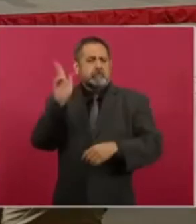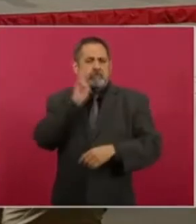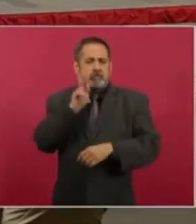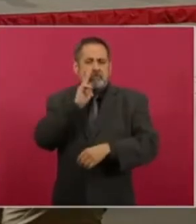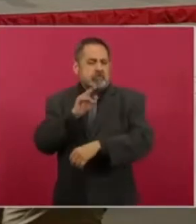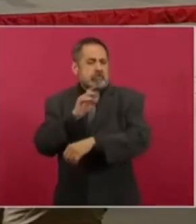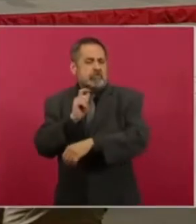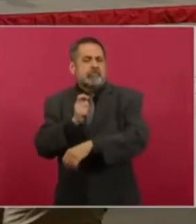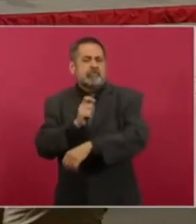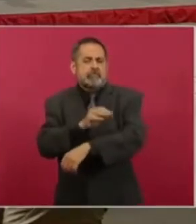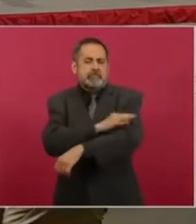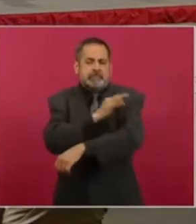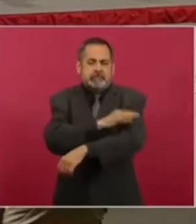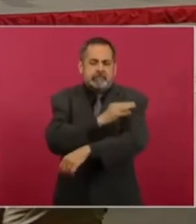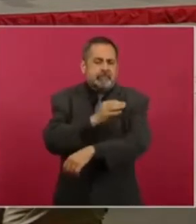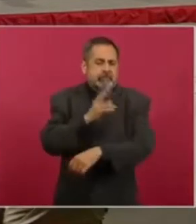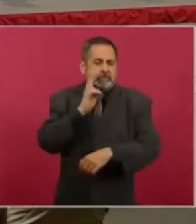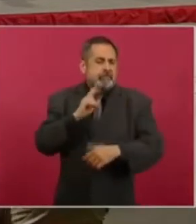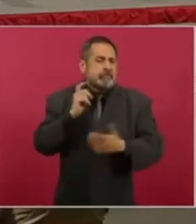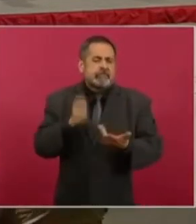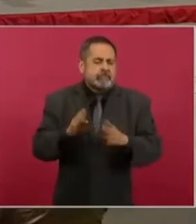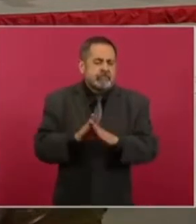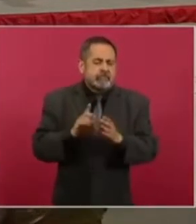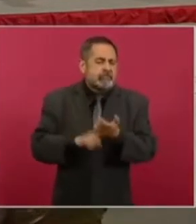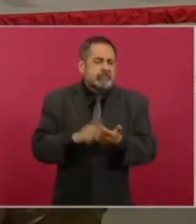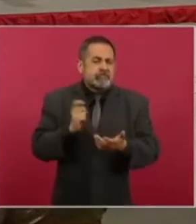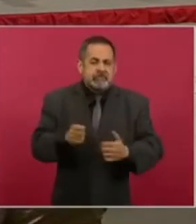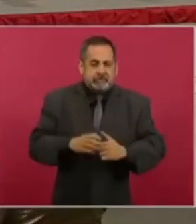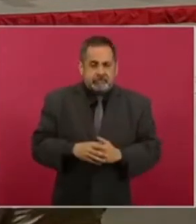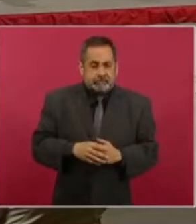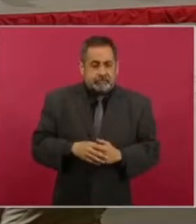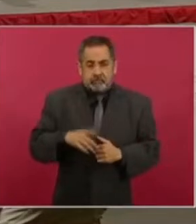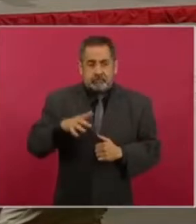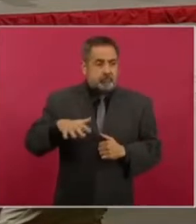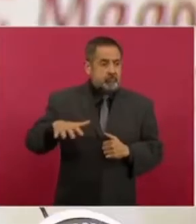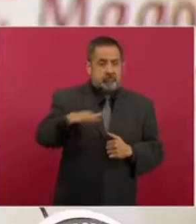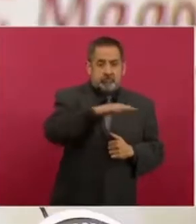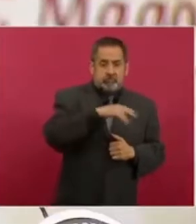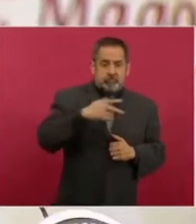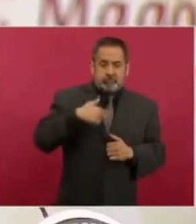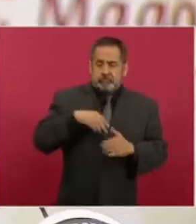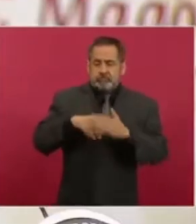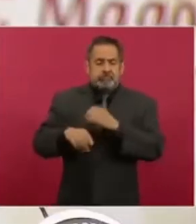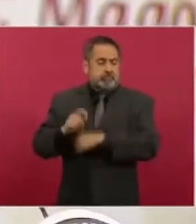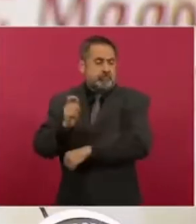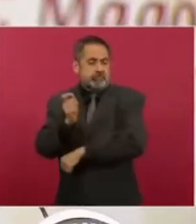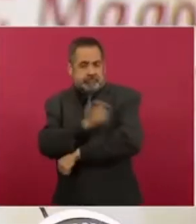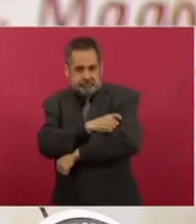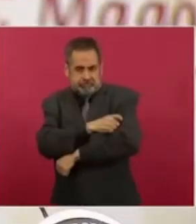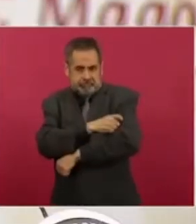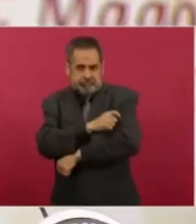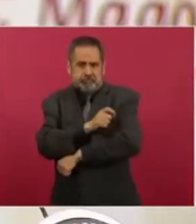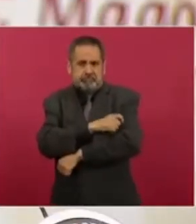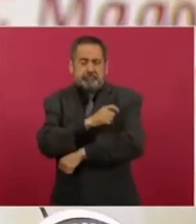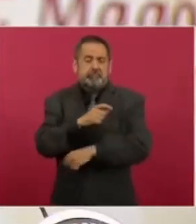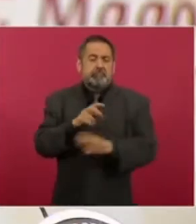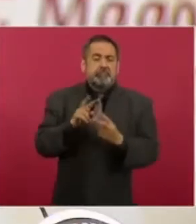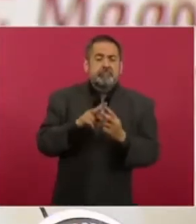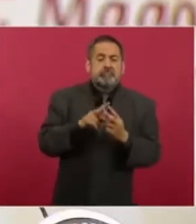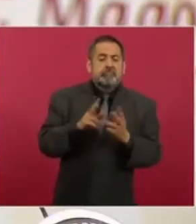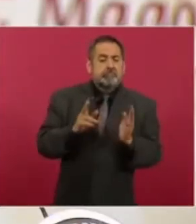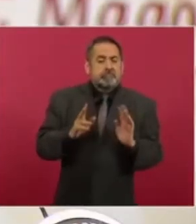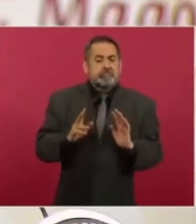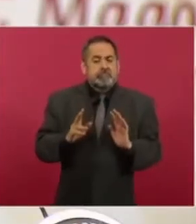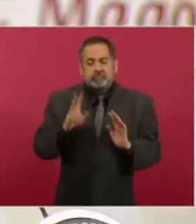ensayo clínico básicamente consiste en que todo mundo tiene acceso a la vacuna, pero si opta por participar